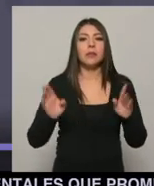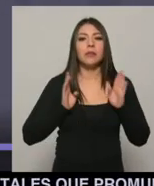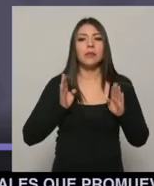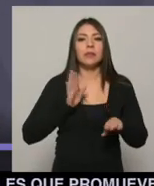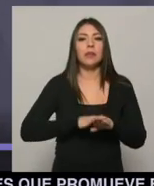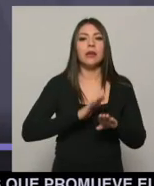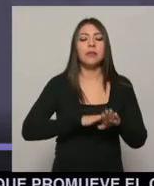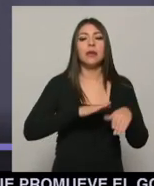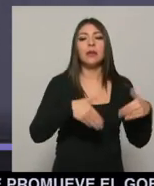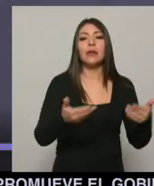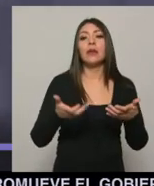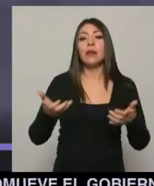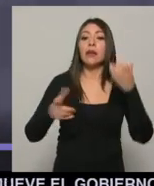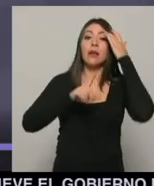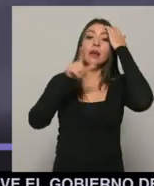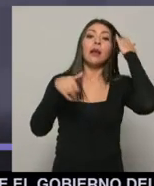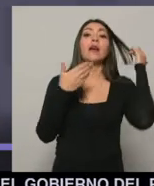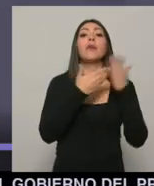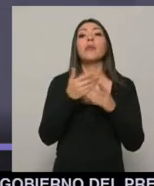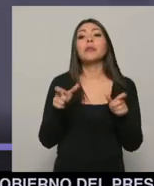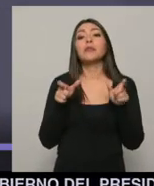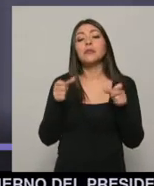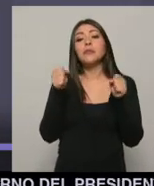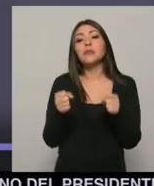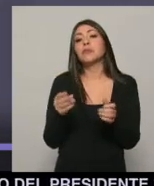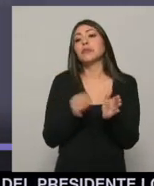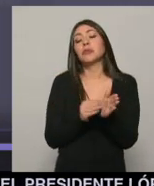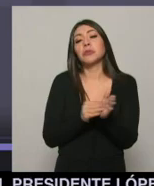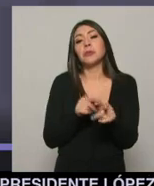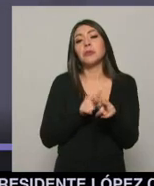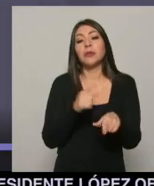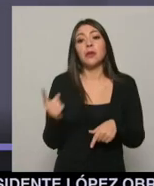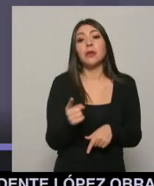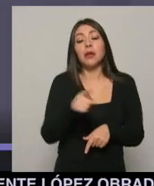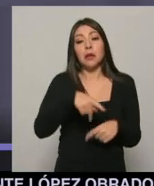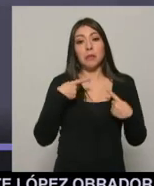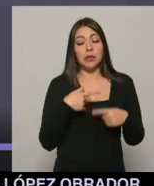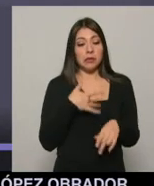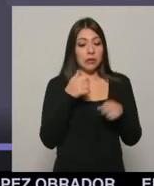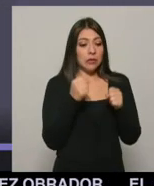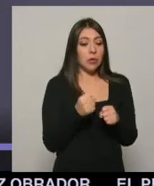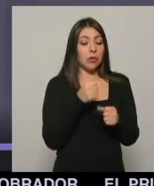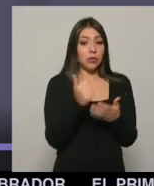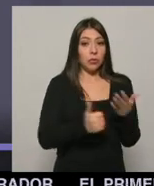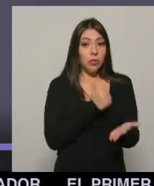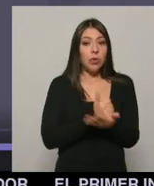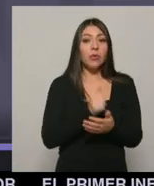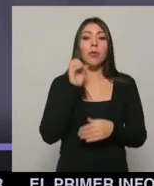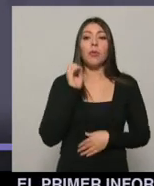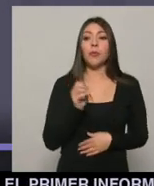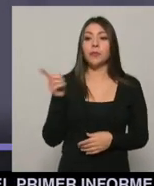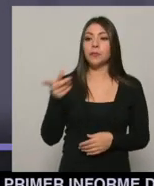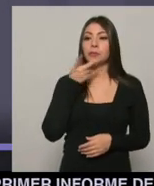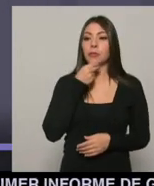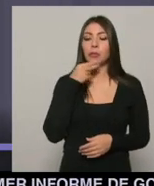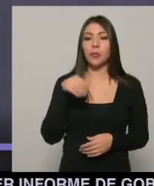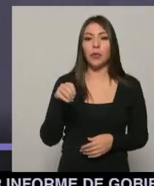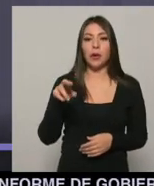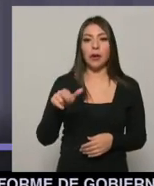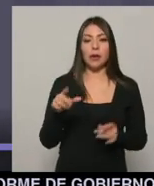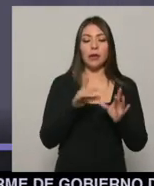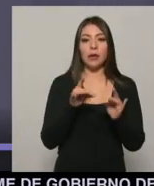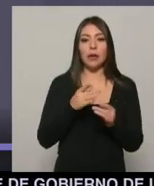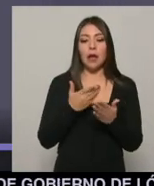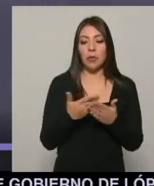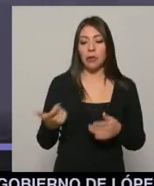que seguimos igual en tema de la seguridad. Y si no, preguntémosle a la gente si se siente más seguro en la ciudad o si, como dice el compañero de Morena, hoy hay